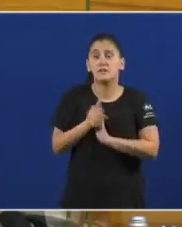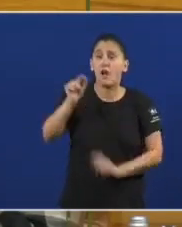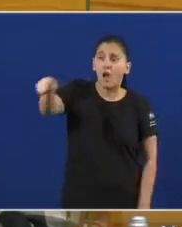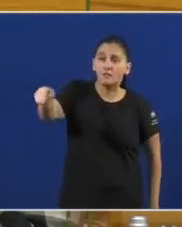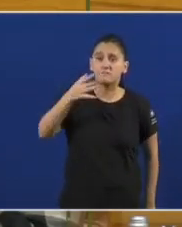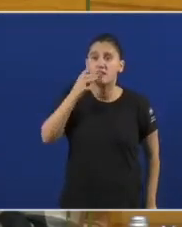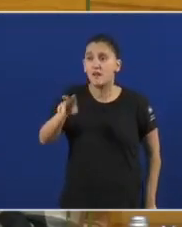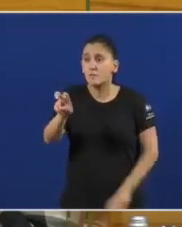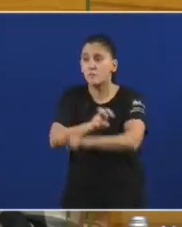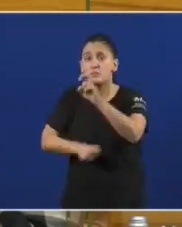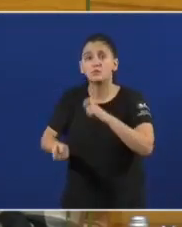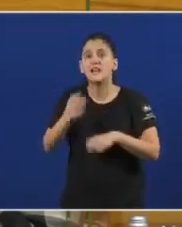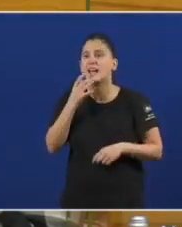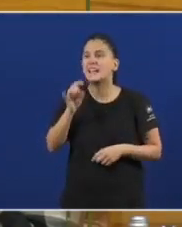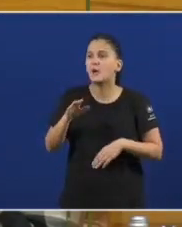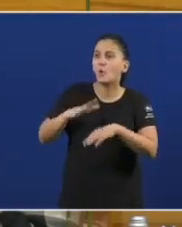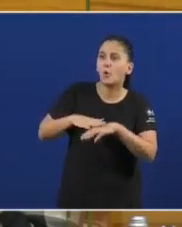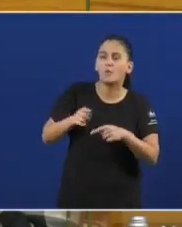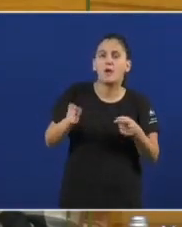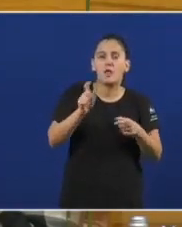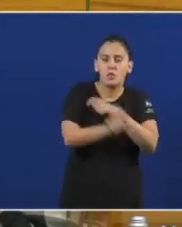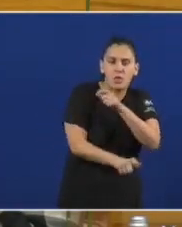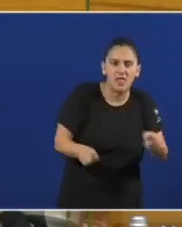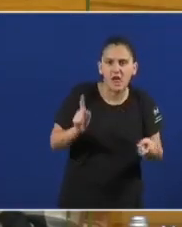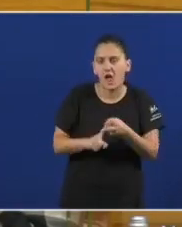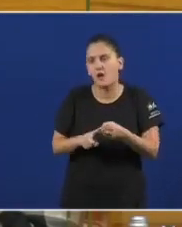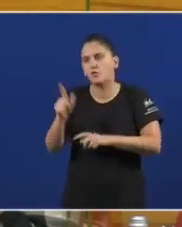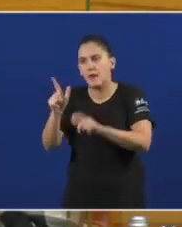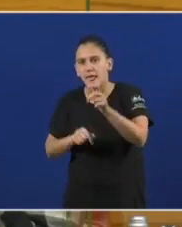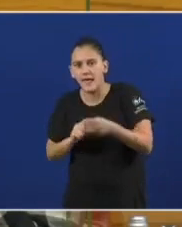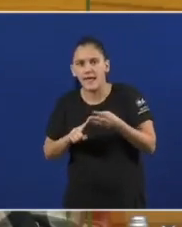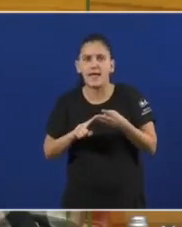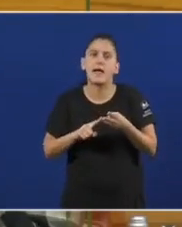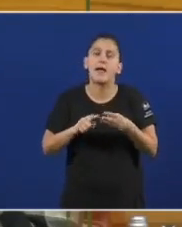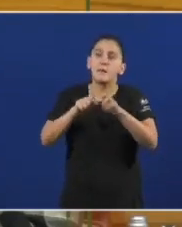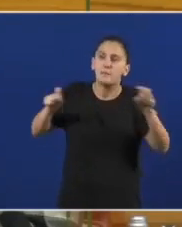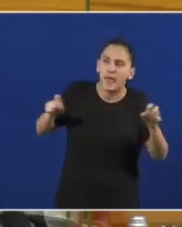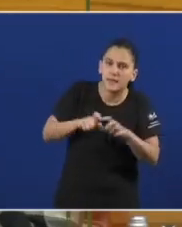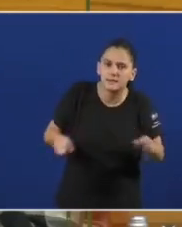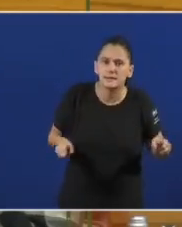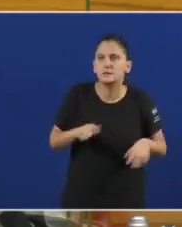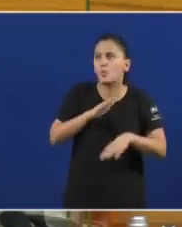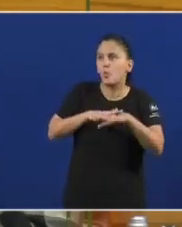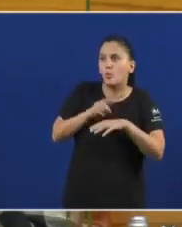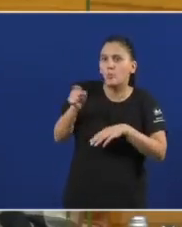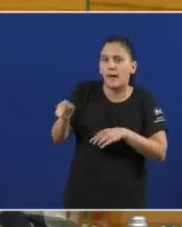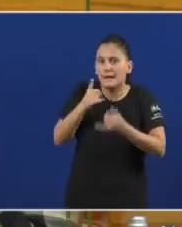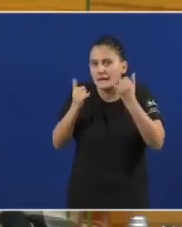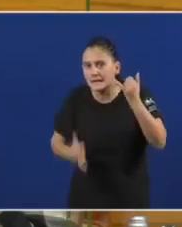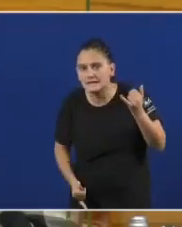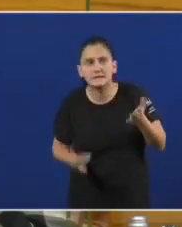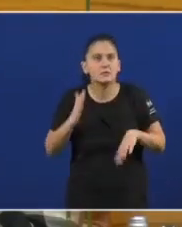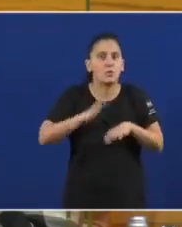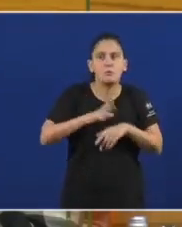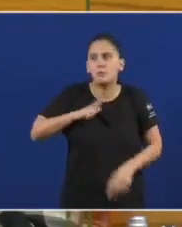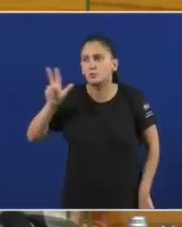busca culpables. E culpa a cidadanía, culpa ao BNG, culpa ás empresas, culpa a crise, culpa a Portugal,